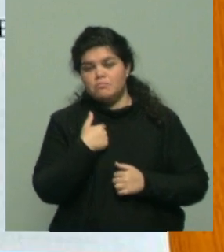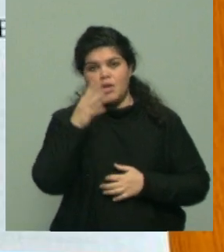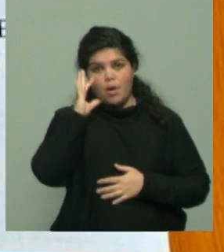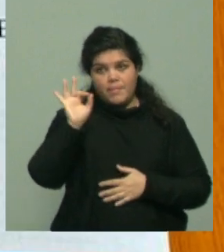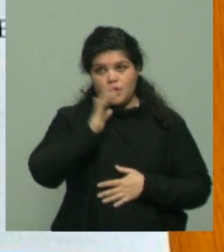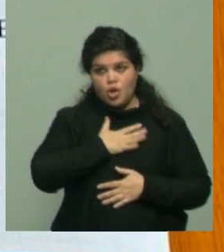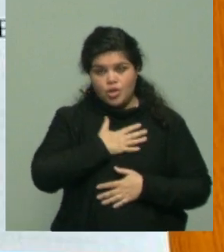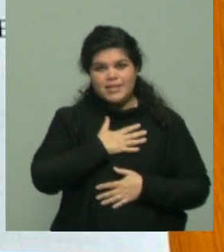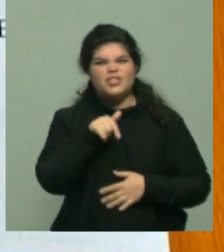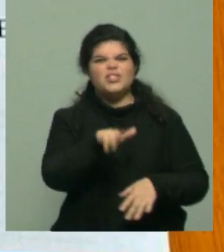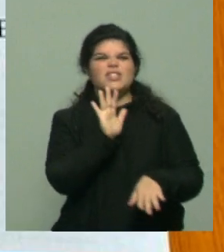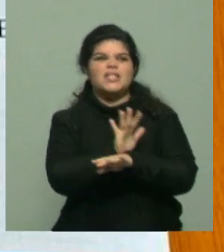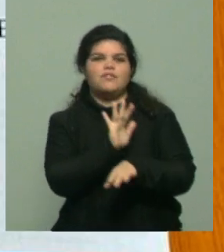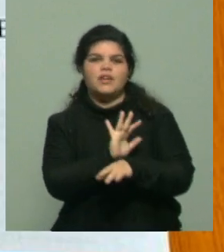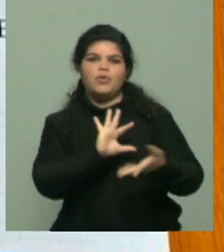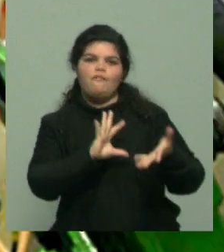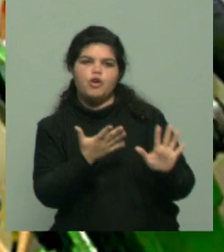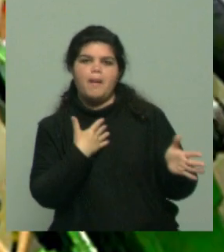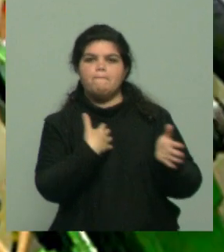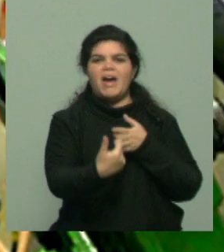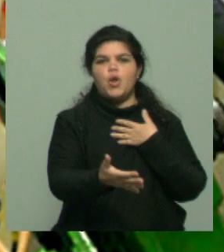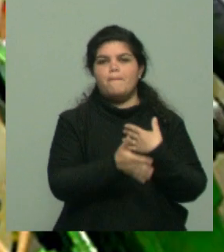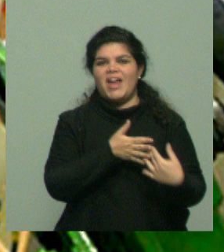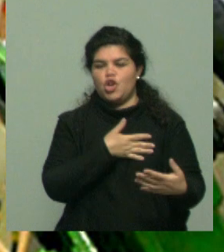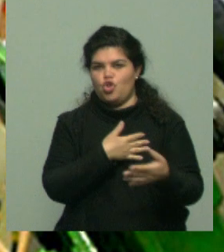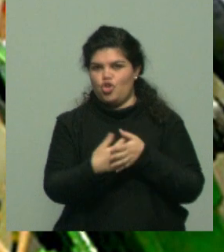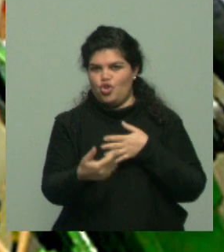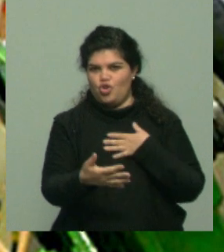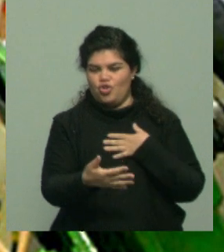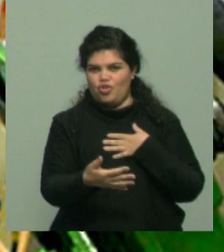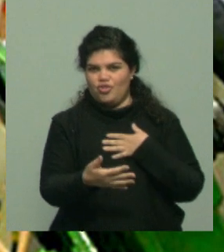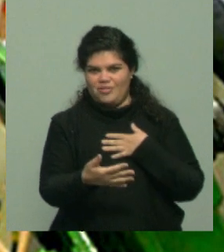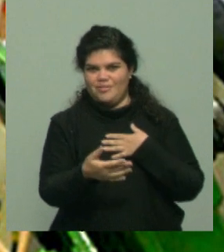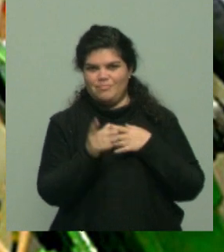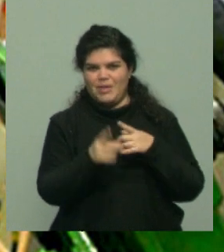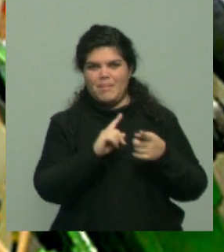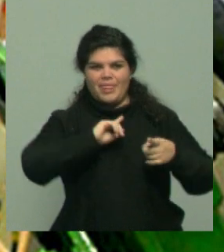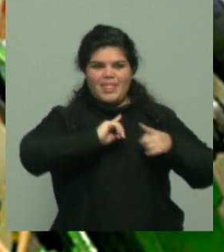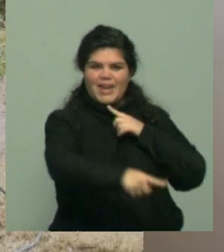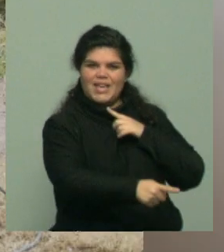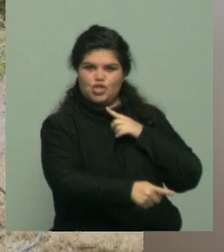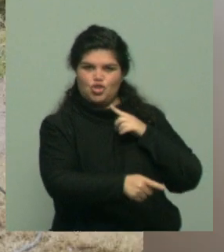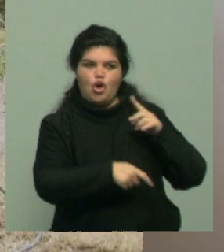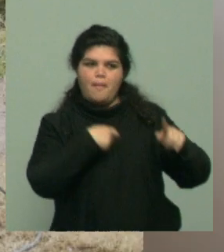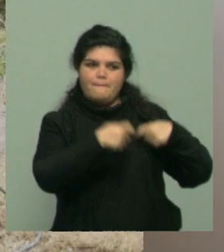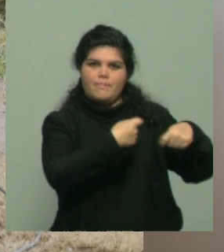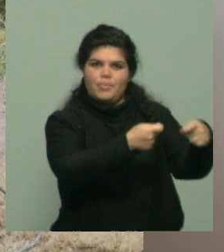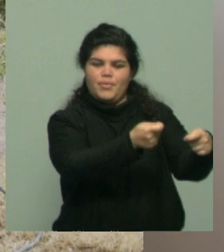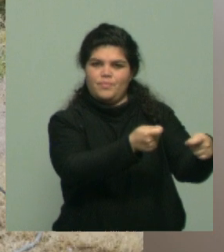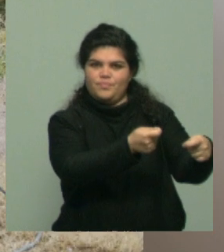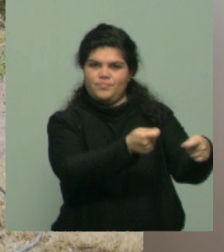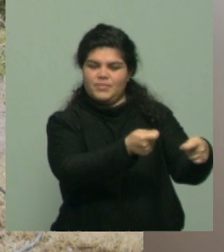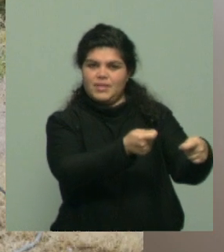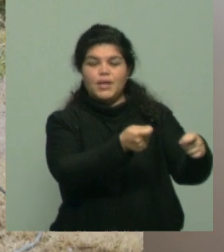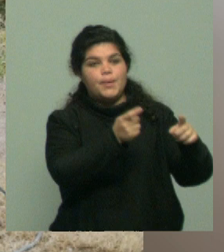una especie de moneda de cambio de que el gobierno no avance sobre ciertas reformas que afectaban directamente a su financiamiento, a cambio de que